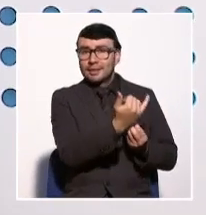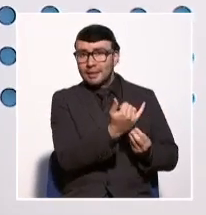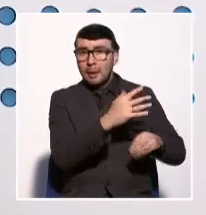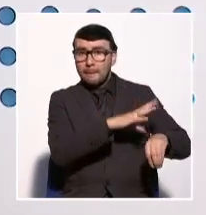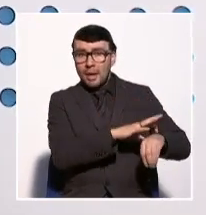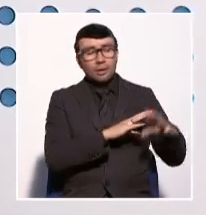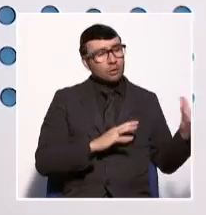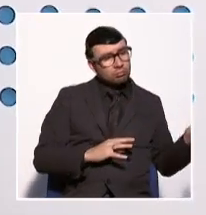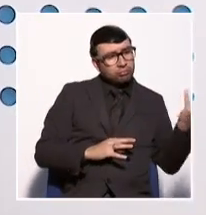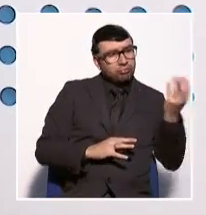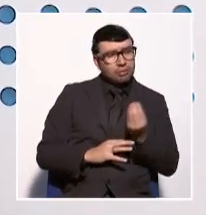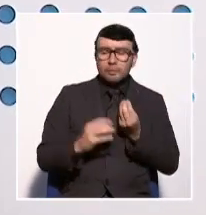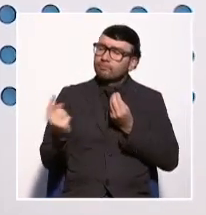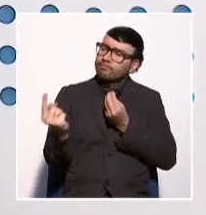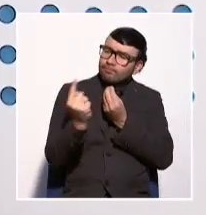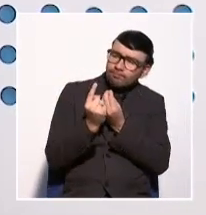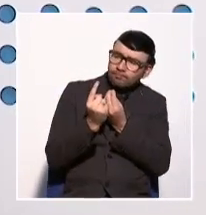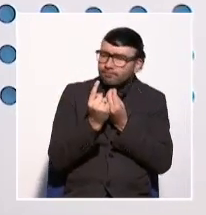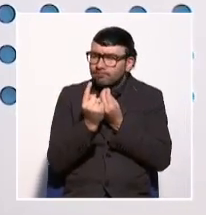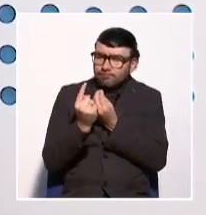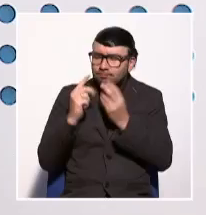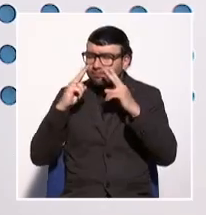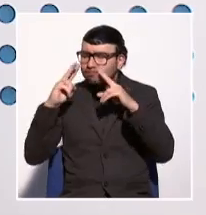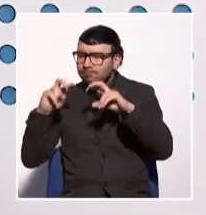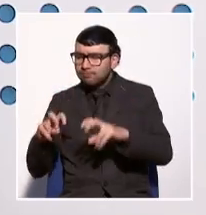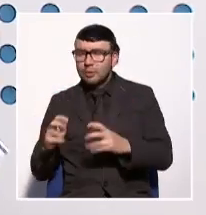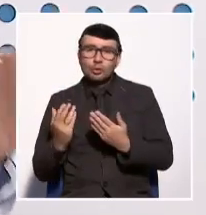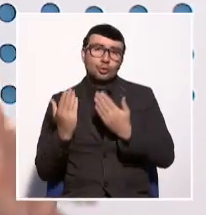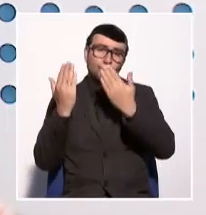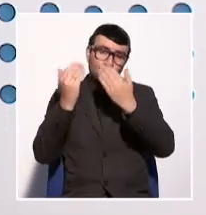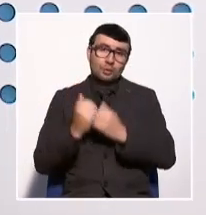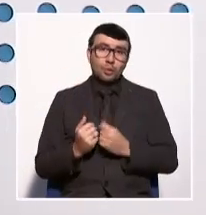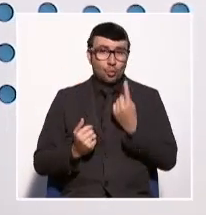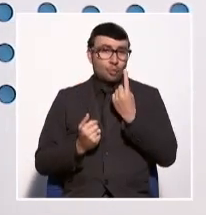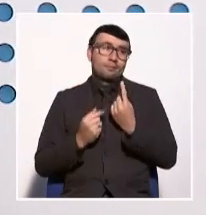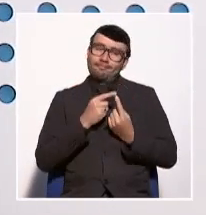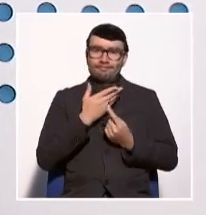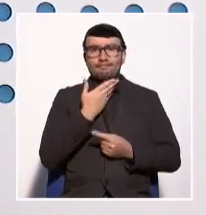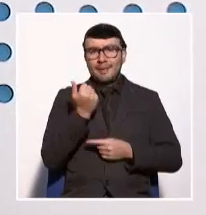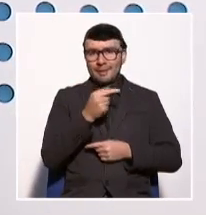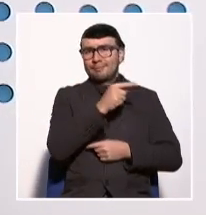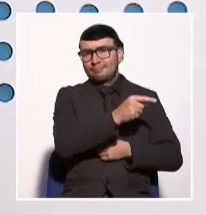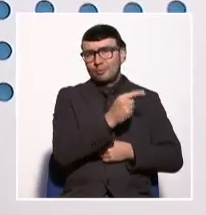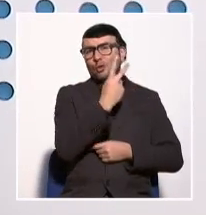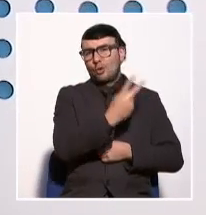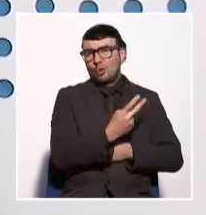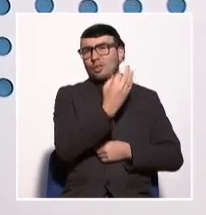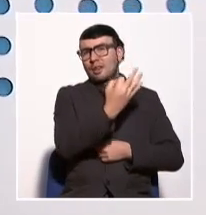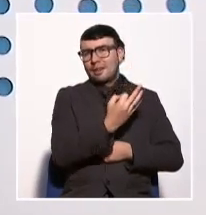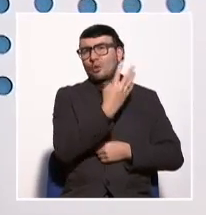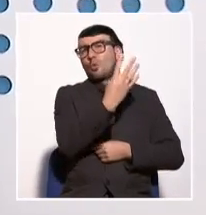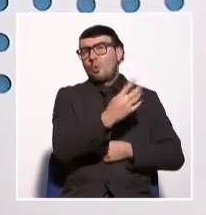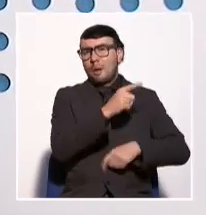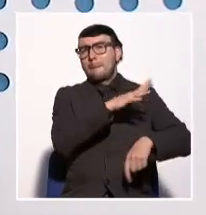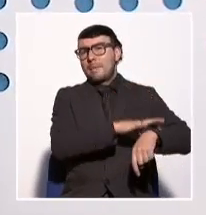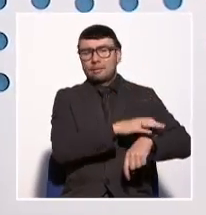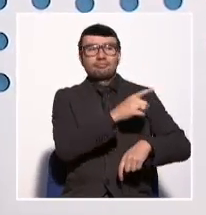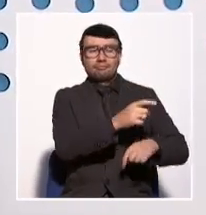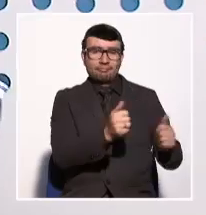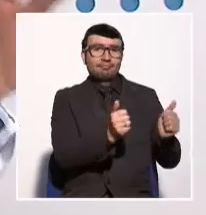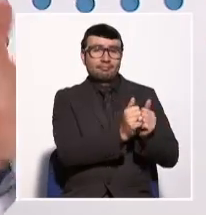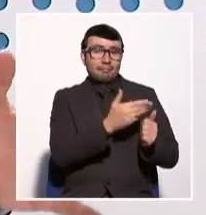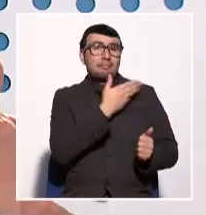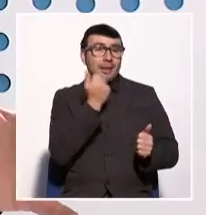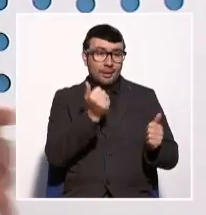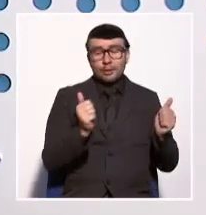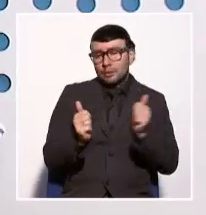por eso hoy estoy con el doctor germán ruiz bolívar que hace parte de uno de los médicos de nuestro parque de la salud y con quien también con él